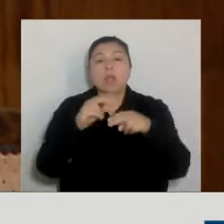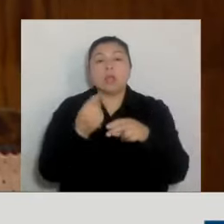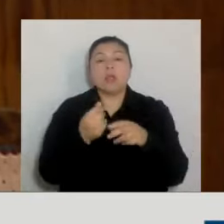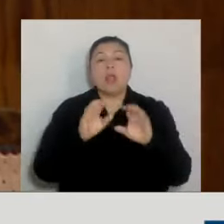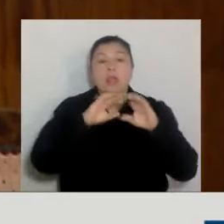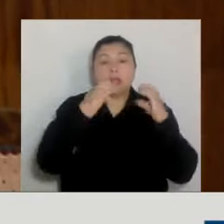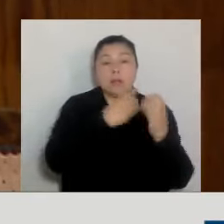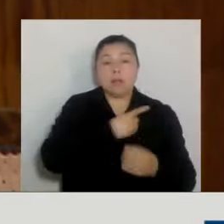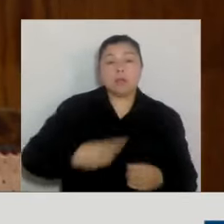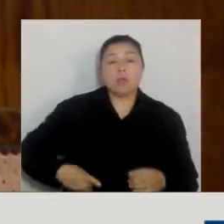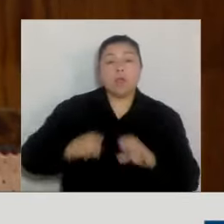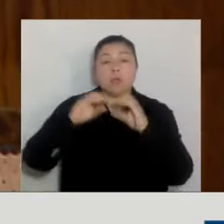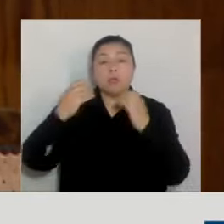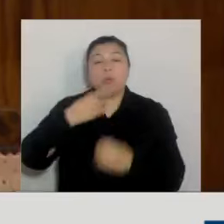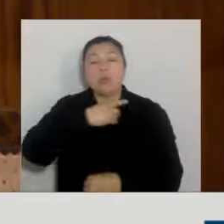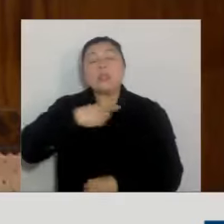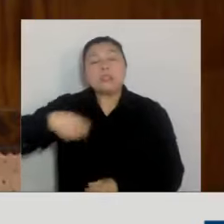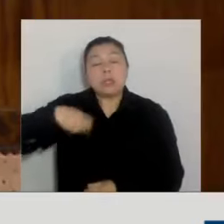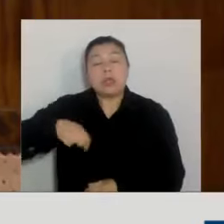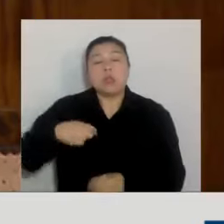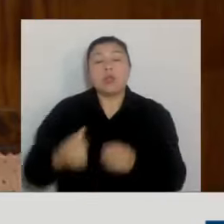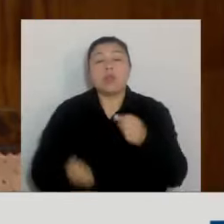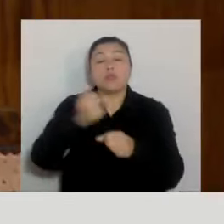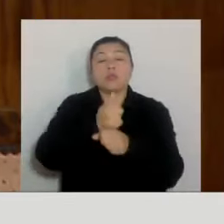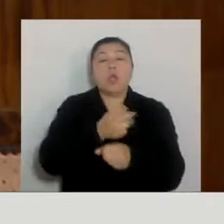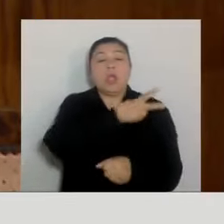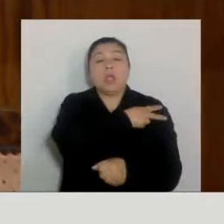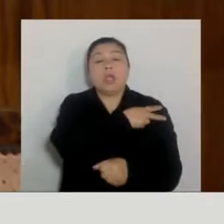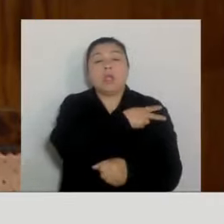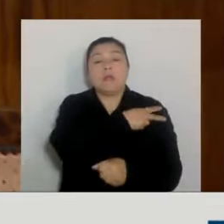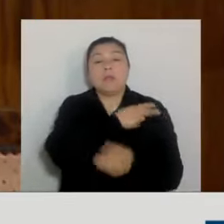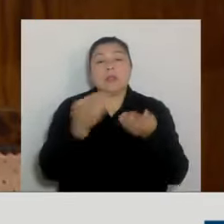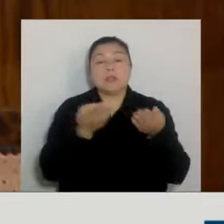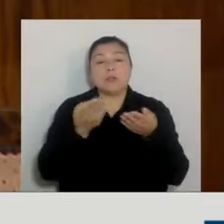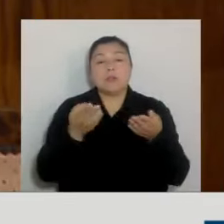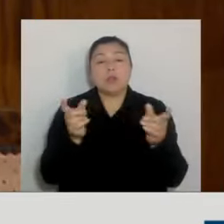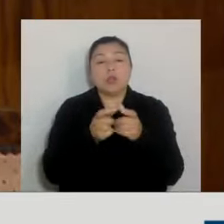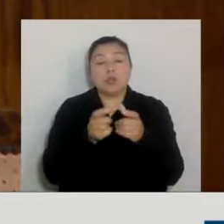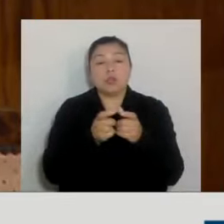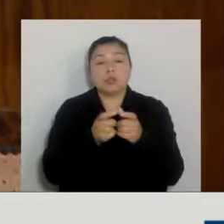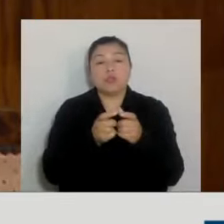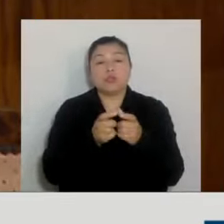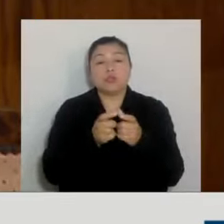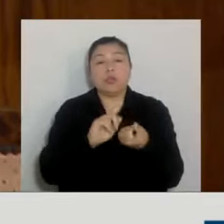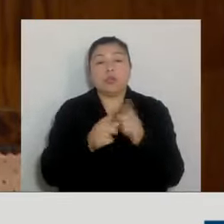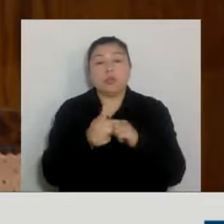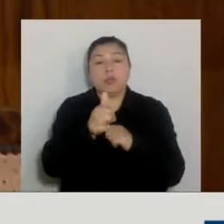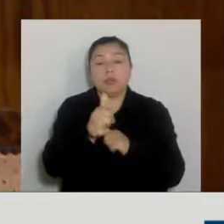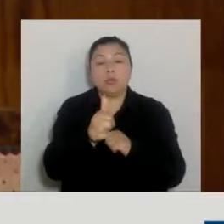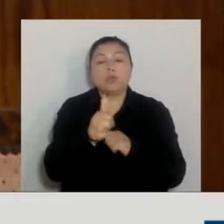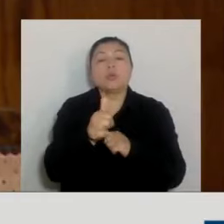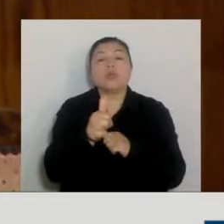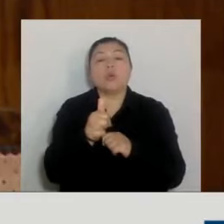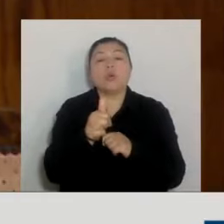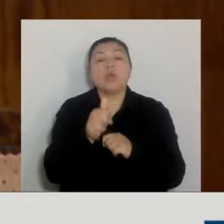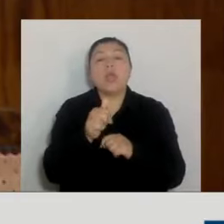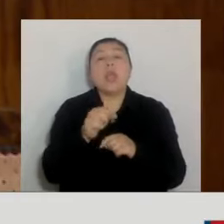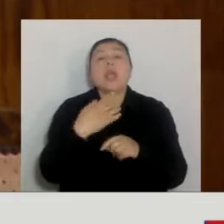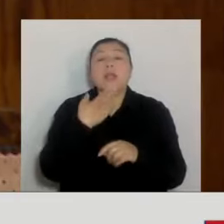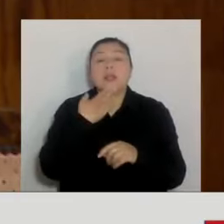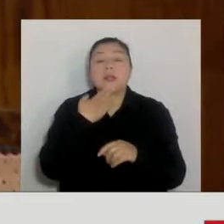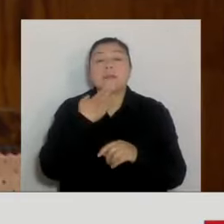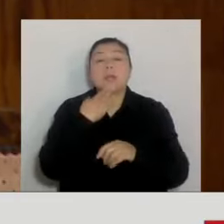nacional reemplazó como jefe del servicio al presidente del Consejo por un director ejecutivo e instruyó la presentación